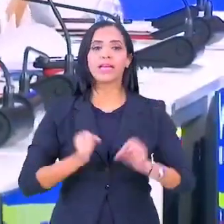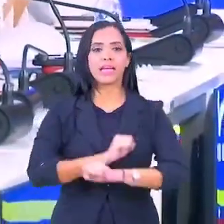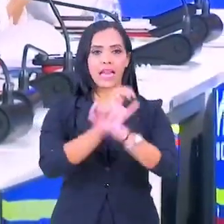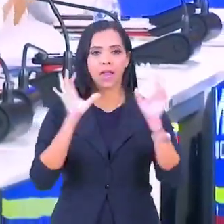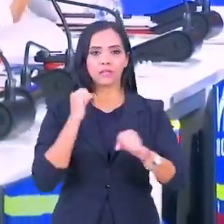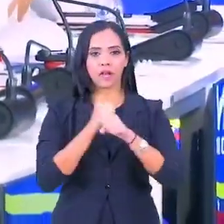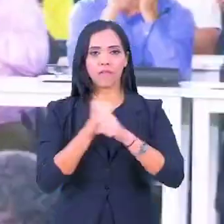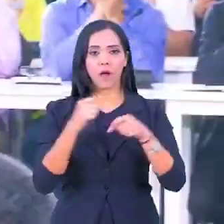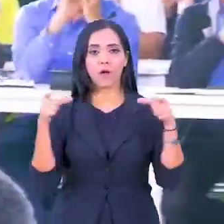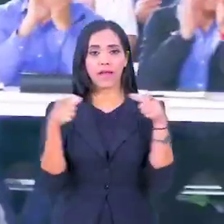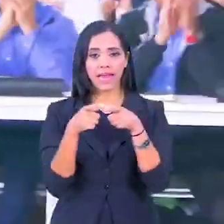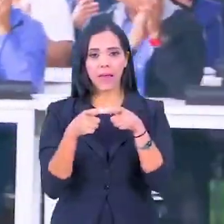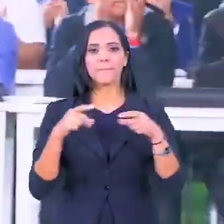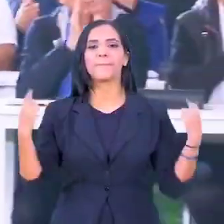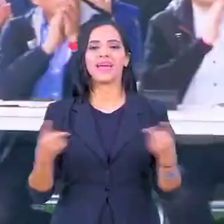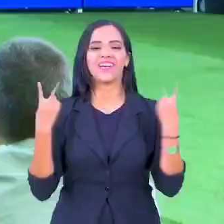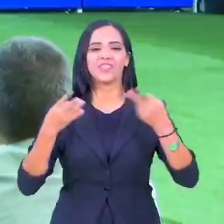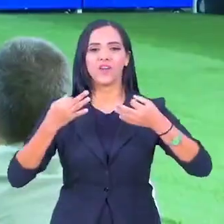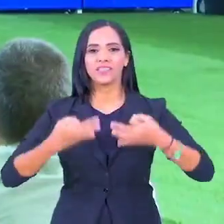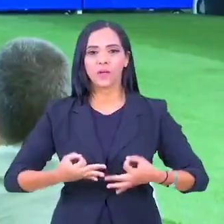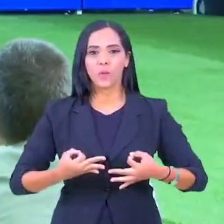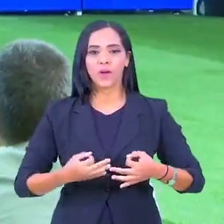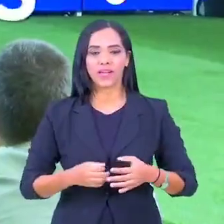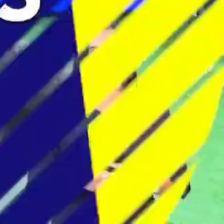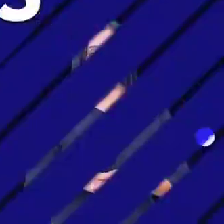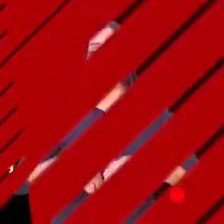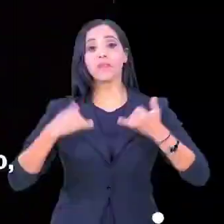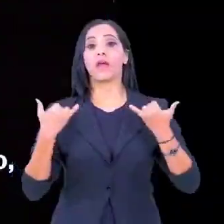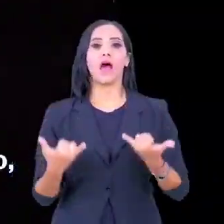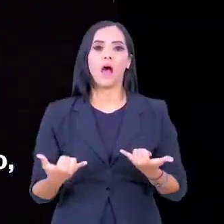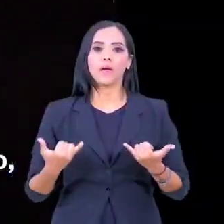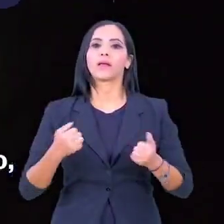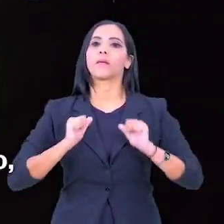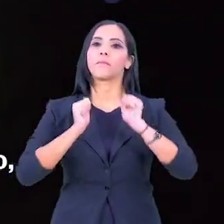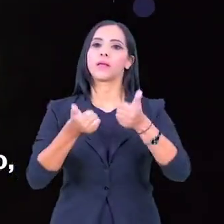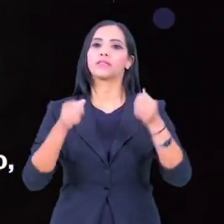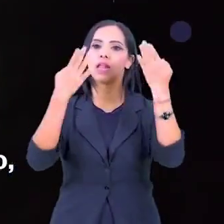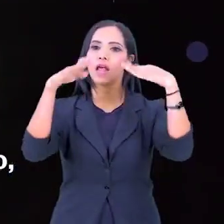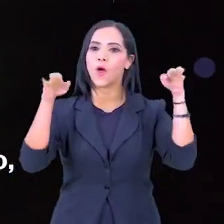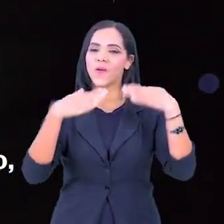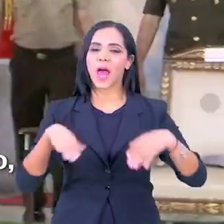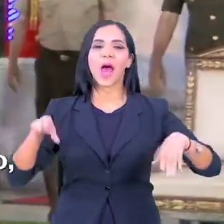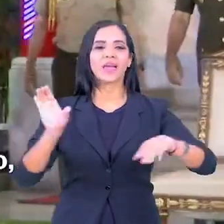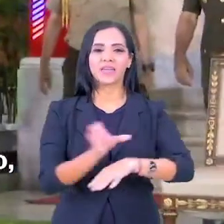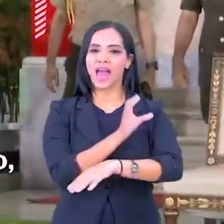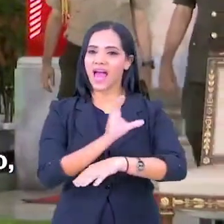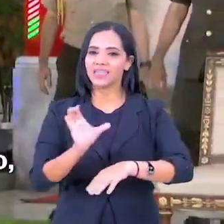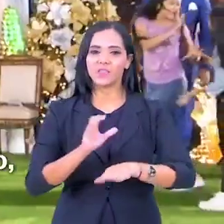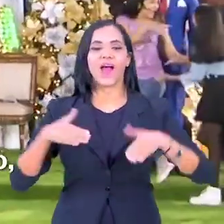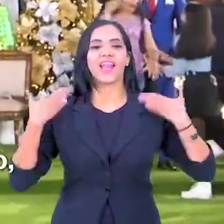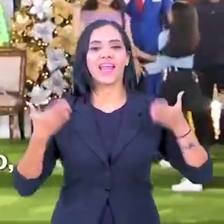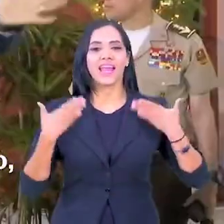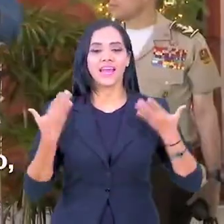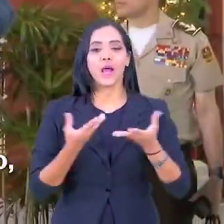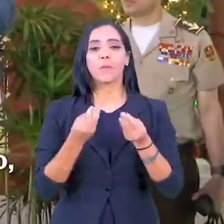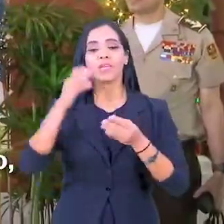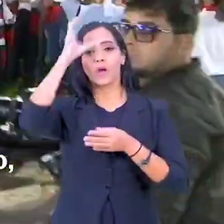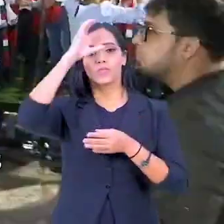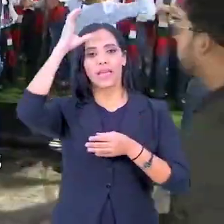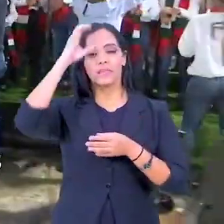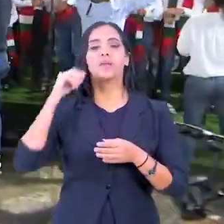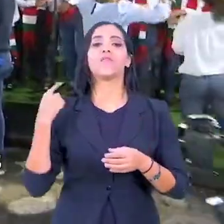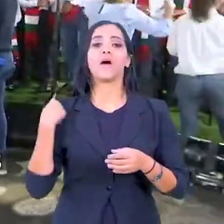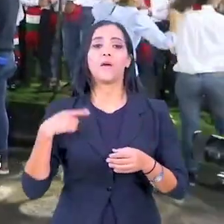clara: trabajo en equipo, victoria segura. Ahora que arranca la Navidad, de mucho canto, de mucha alegría, de